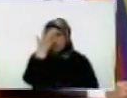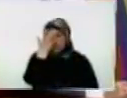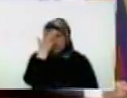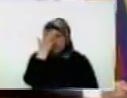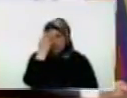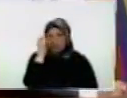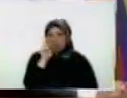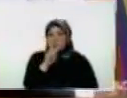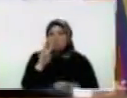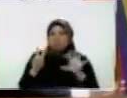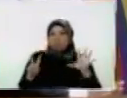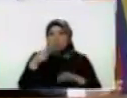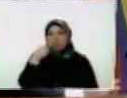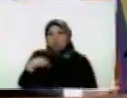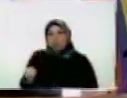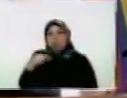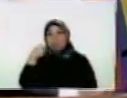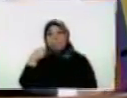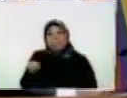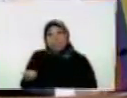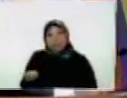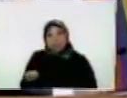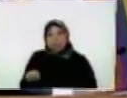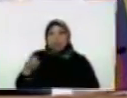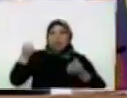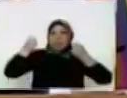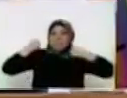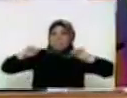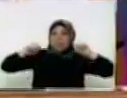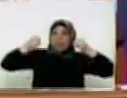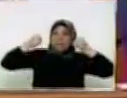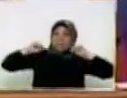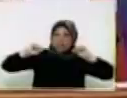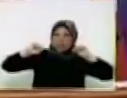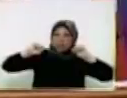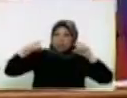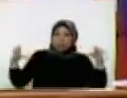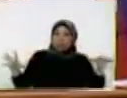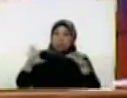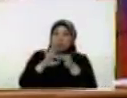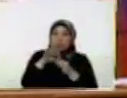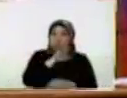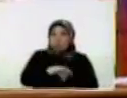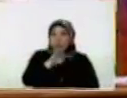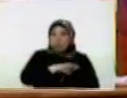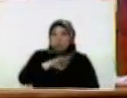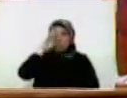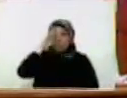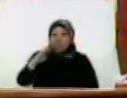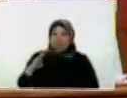del 27 de noviembre. Ese es el primer ejercicio en lo concreto de la unión cívico-militar.